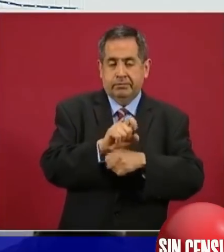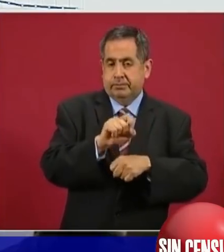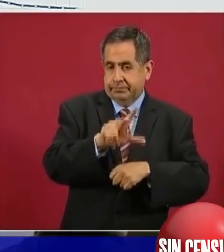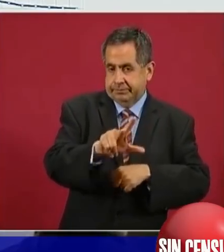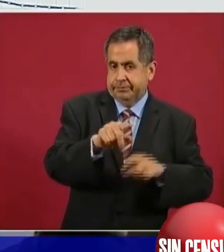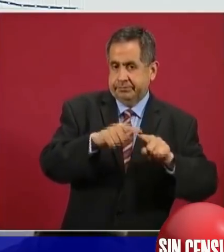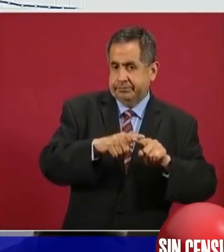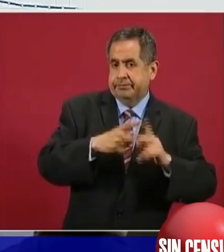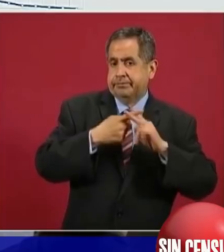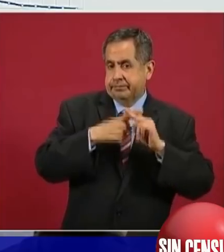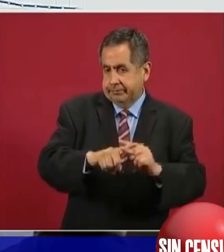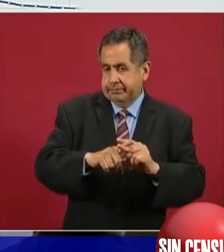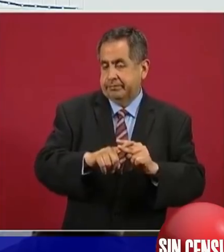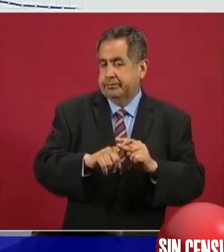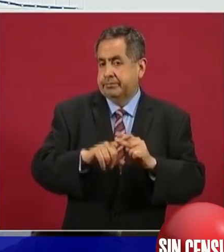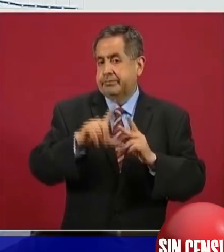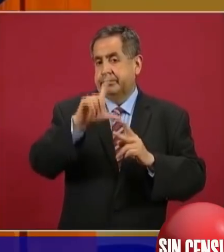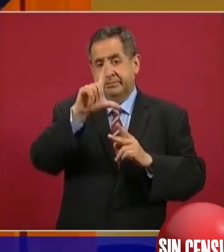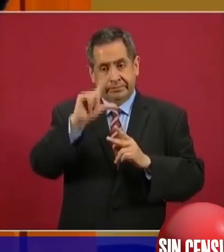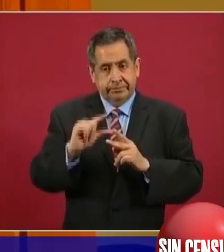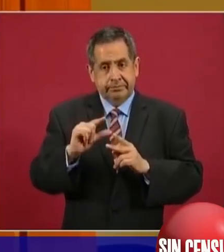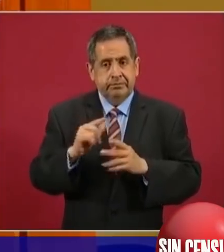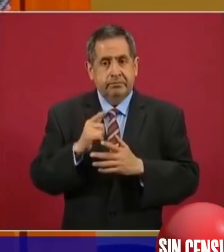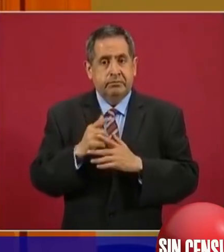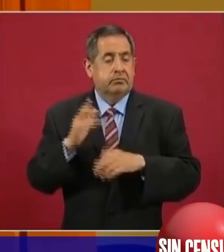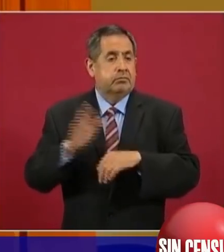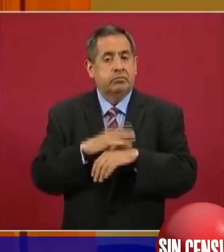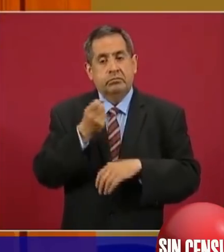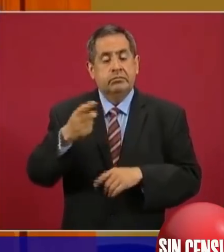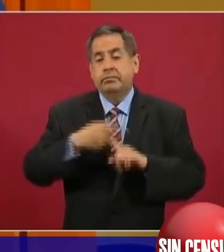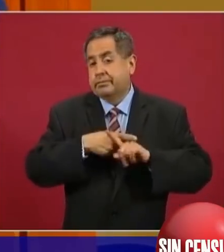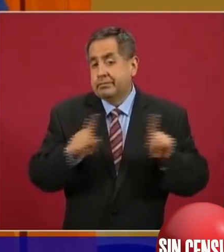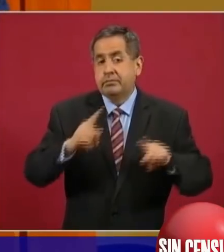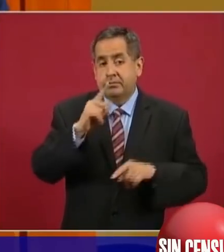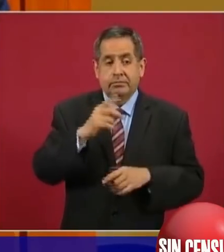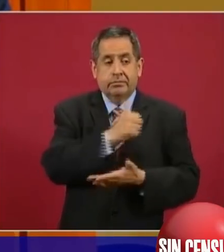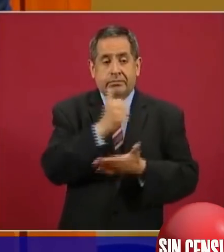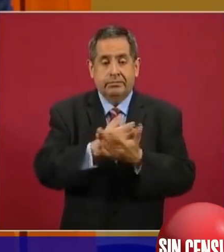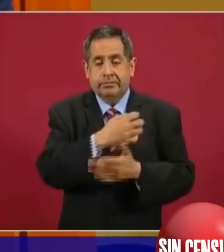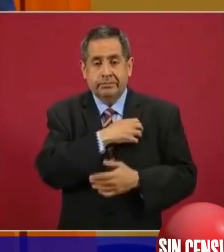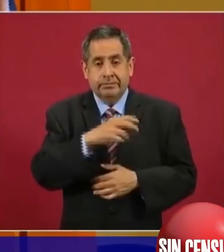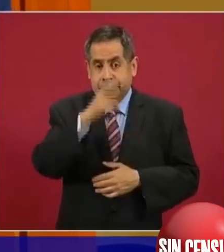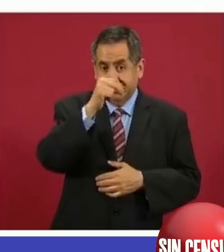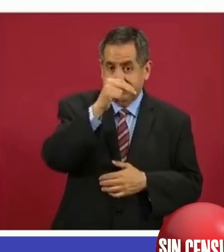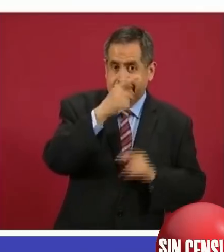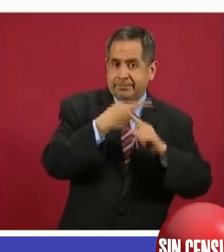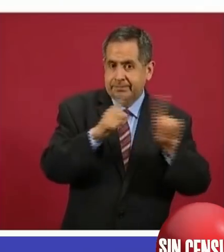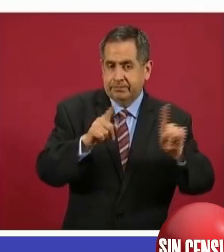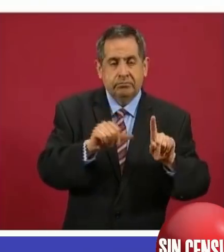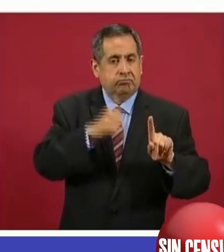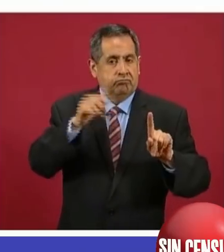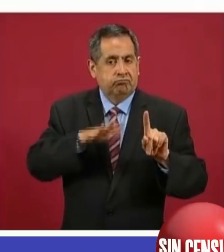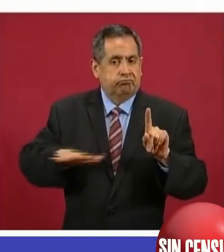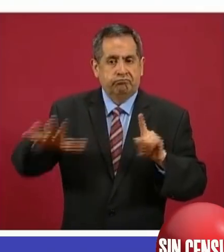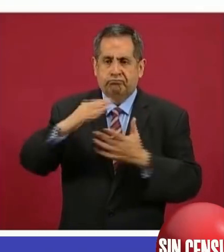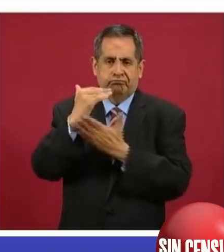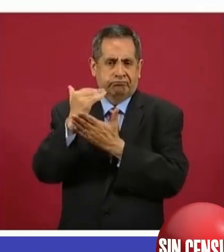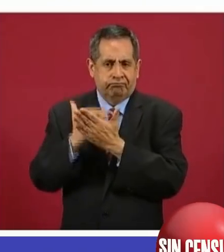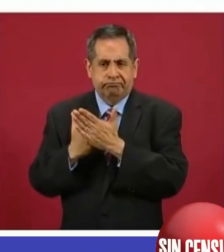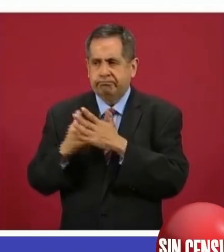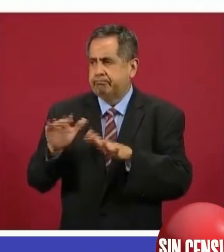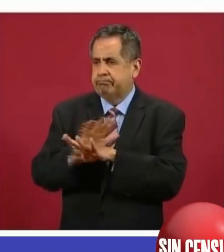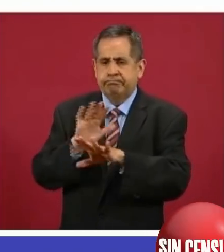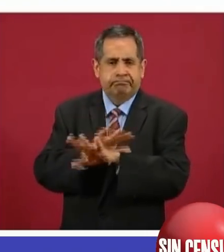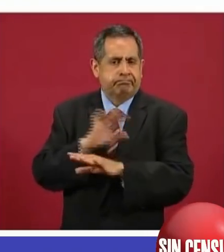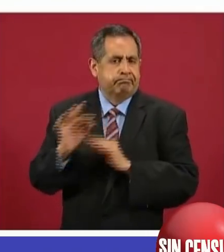28, en donde tuvieron, principalmente a expensas de Hermosillo, la capital, un cambio importante en la movilidad en el espacio público, y